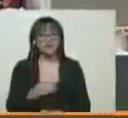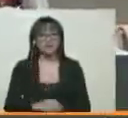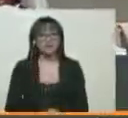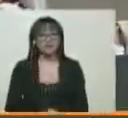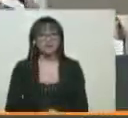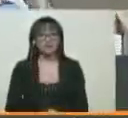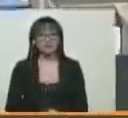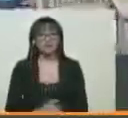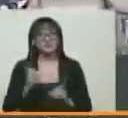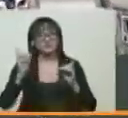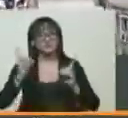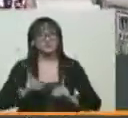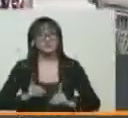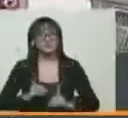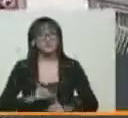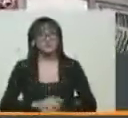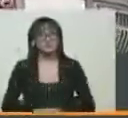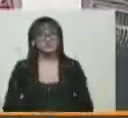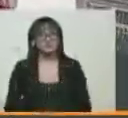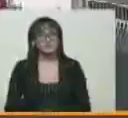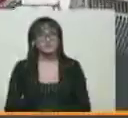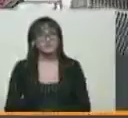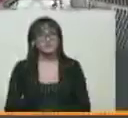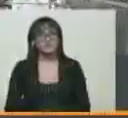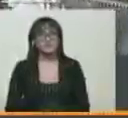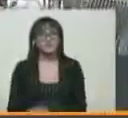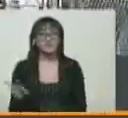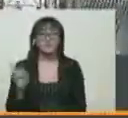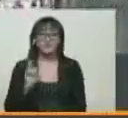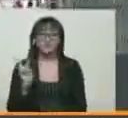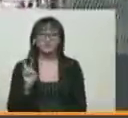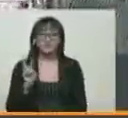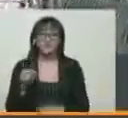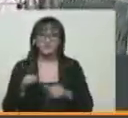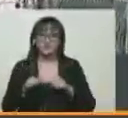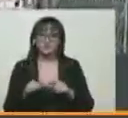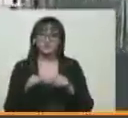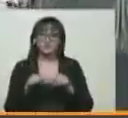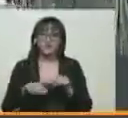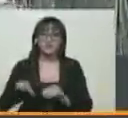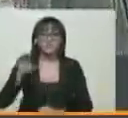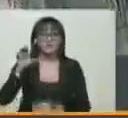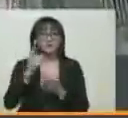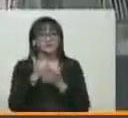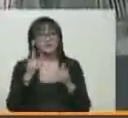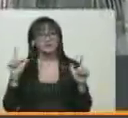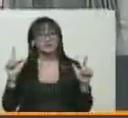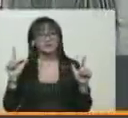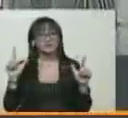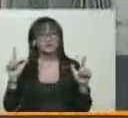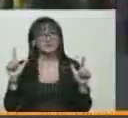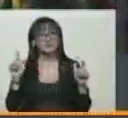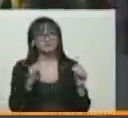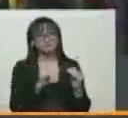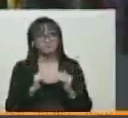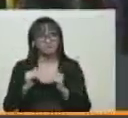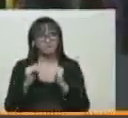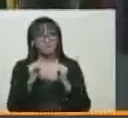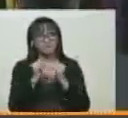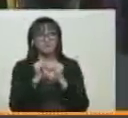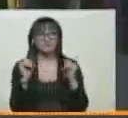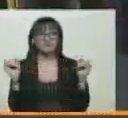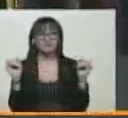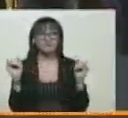se decide si Venezuela sigue siendo una patria libre, soberana,